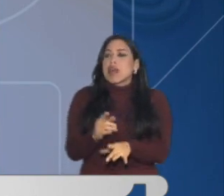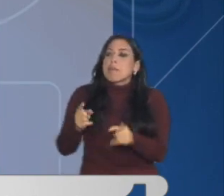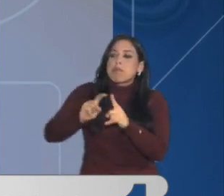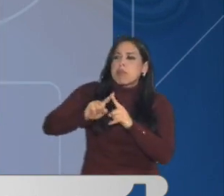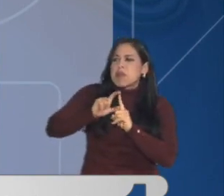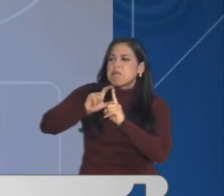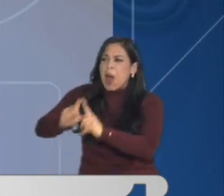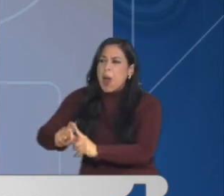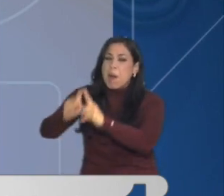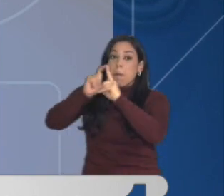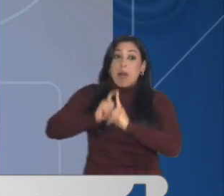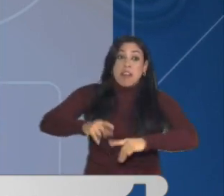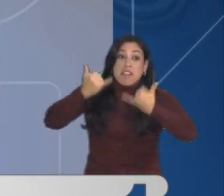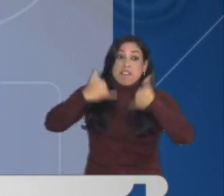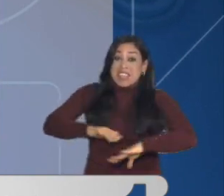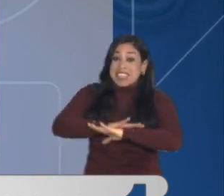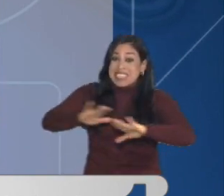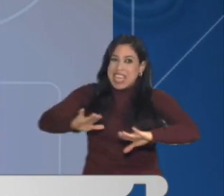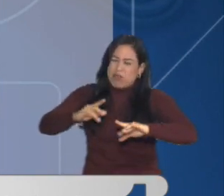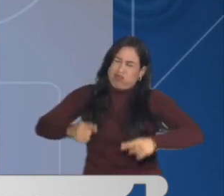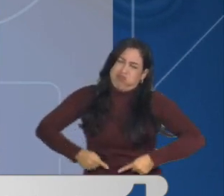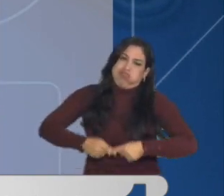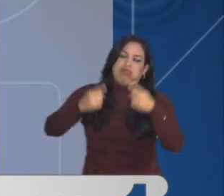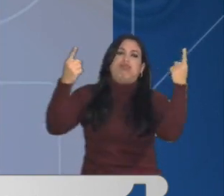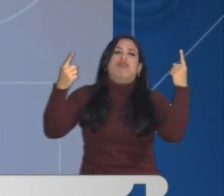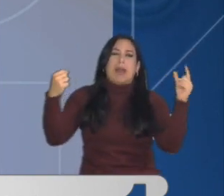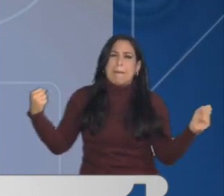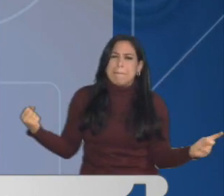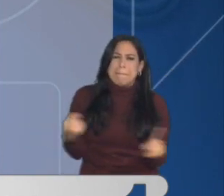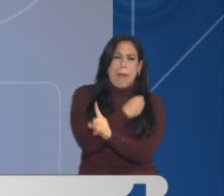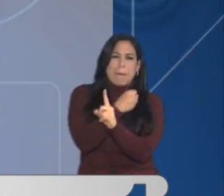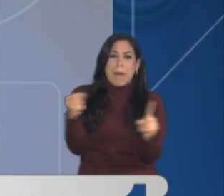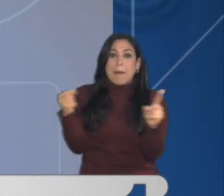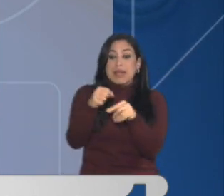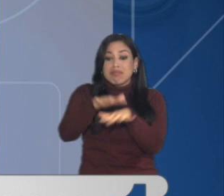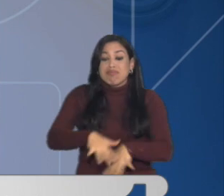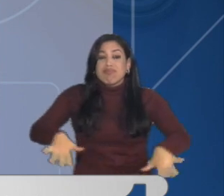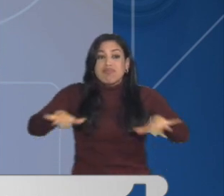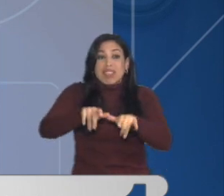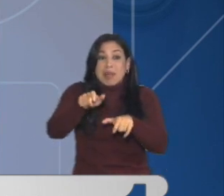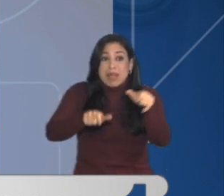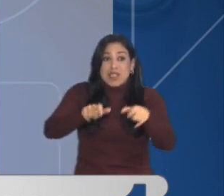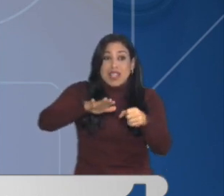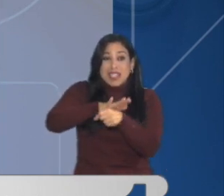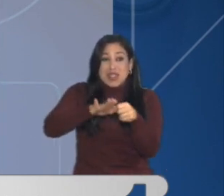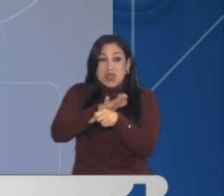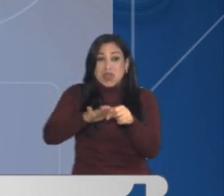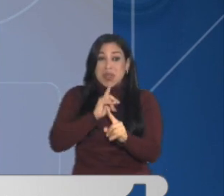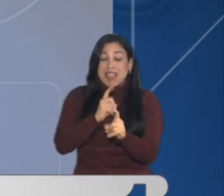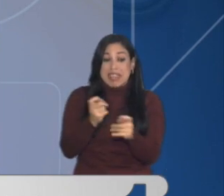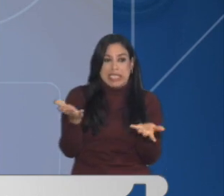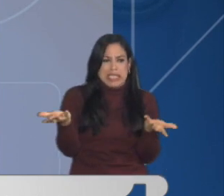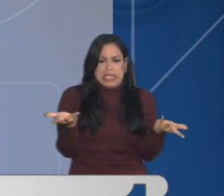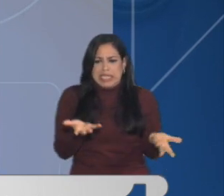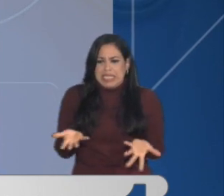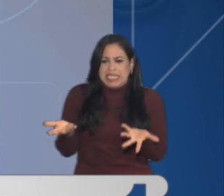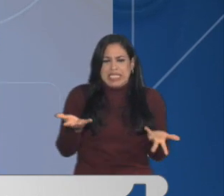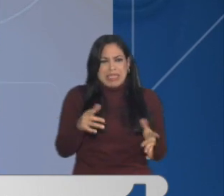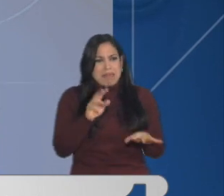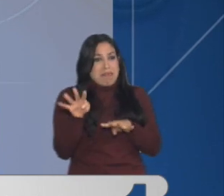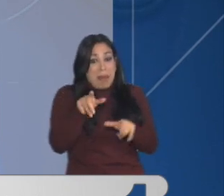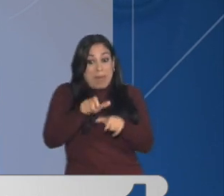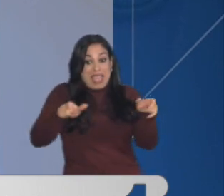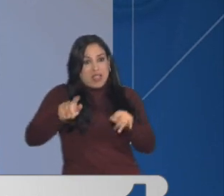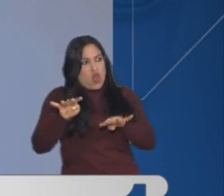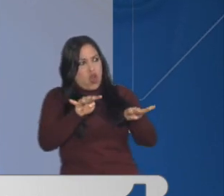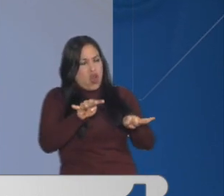palabras y finalmente esto terminó en golpes. En medio de esta difícil situación, las